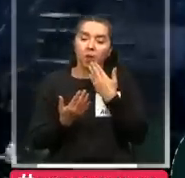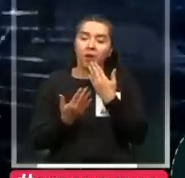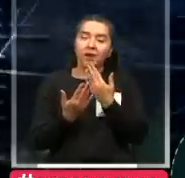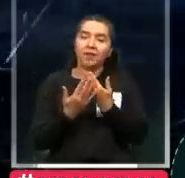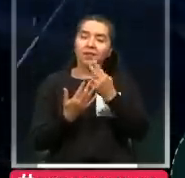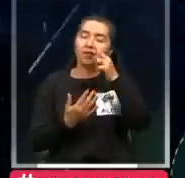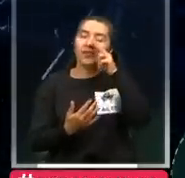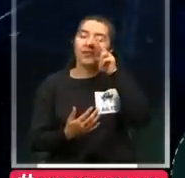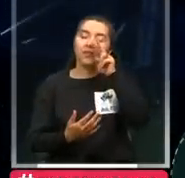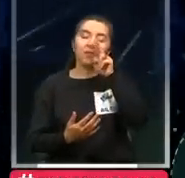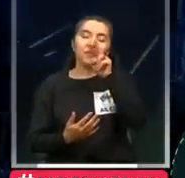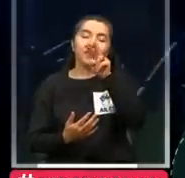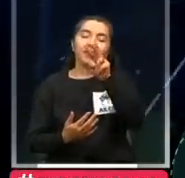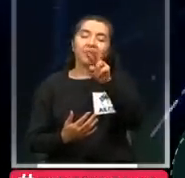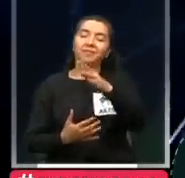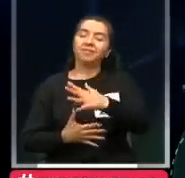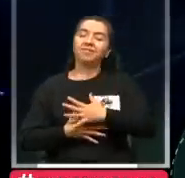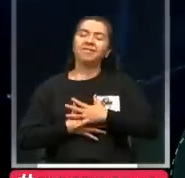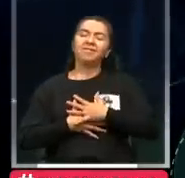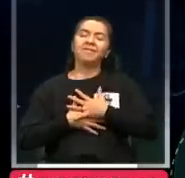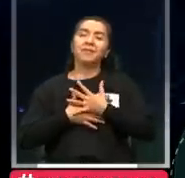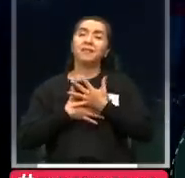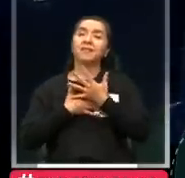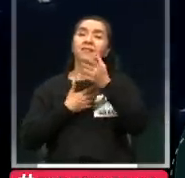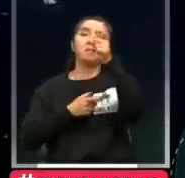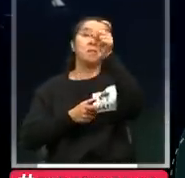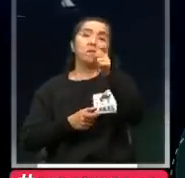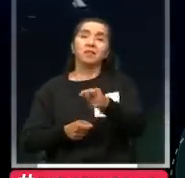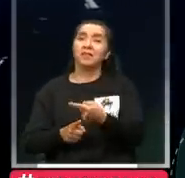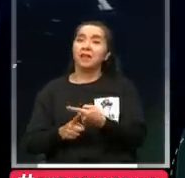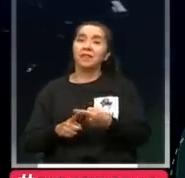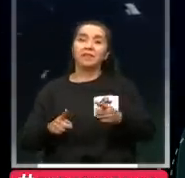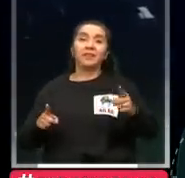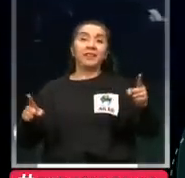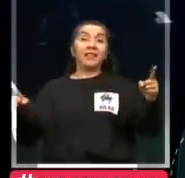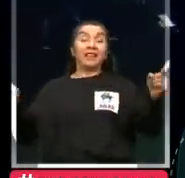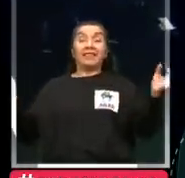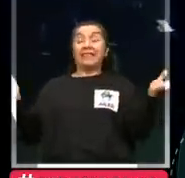Cuando lo veo, yo me siento otra persona.